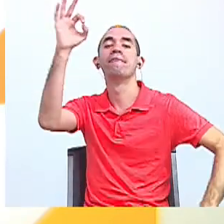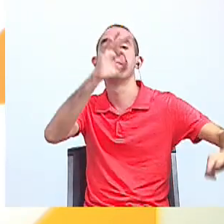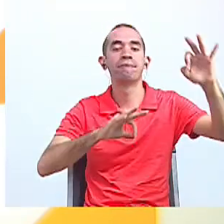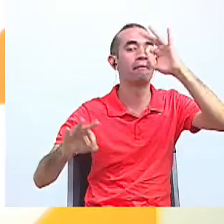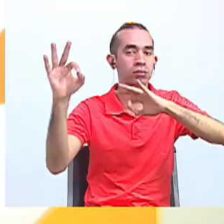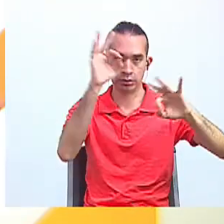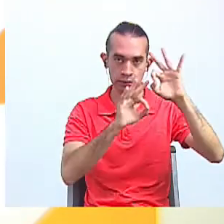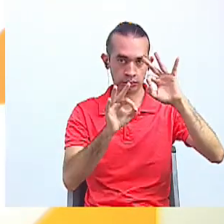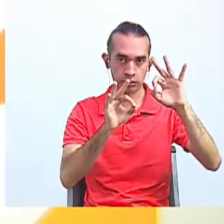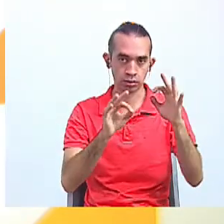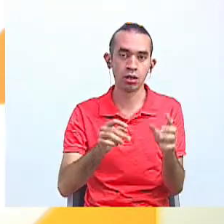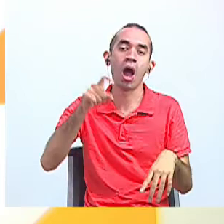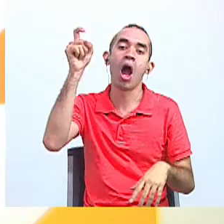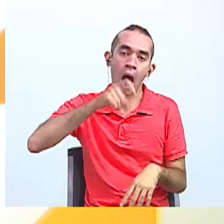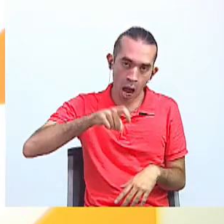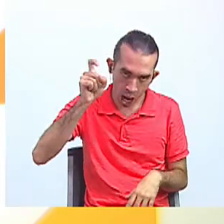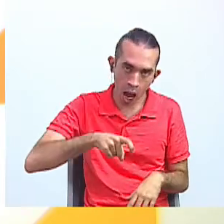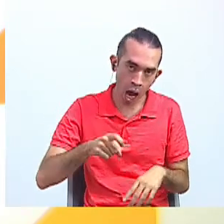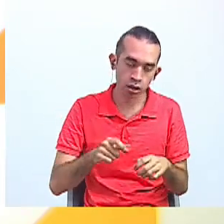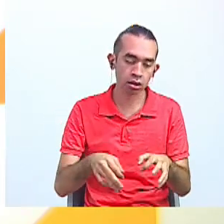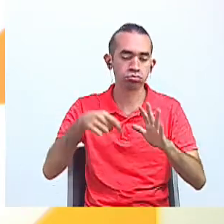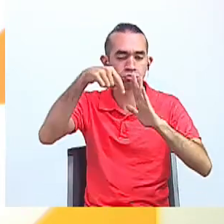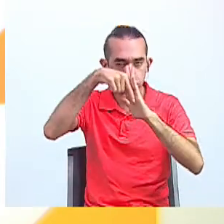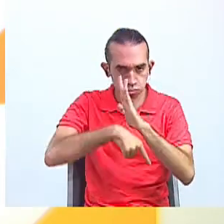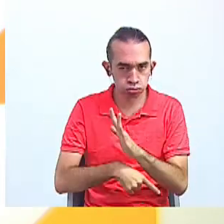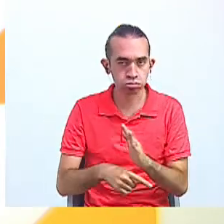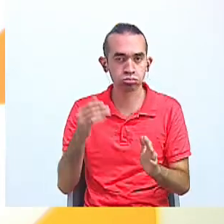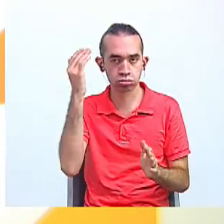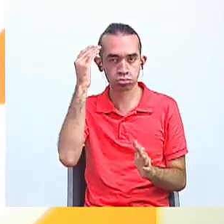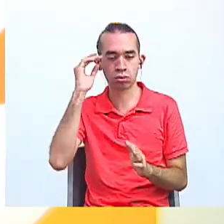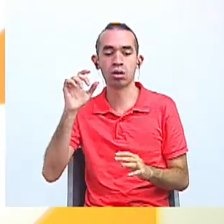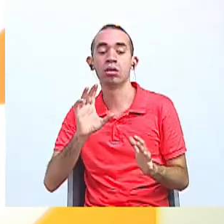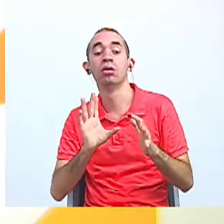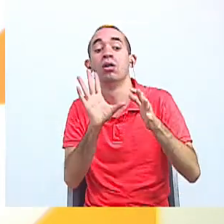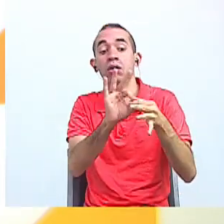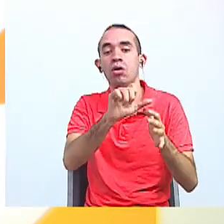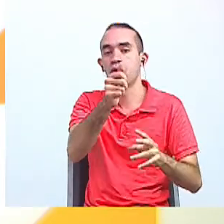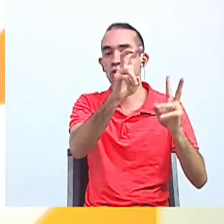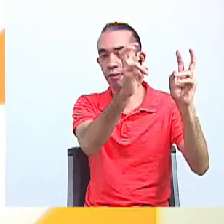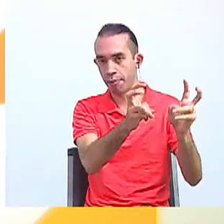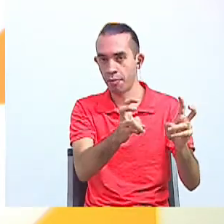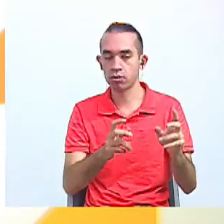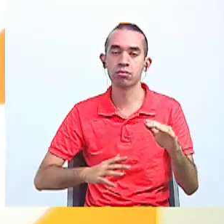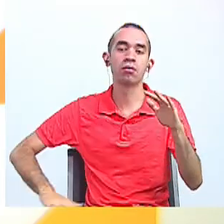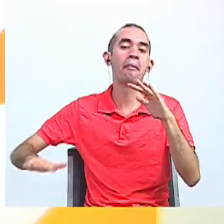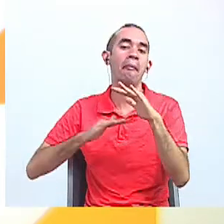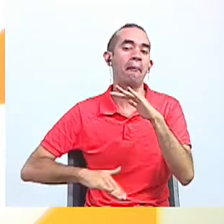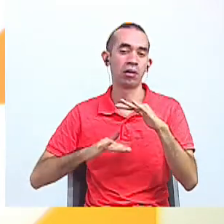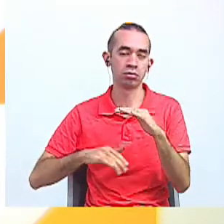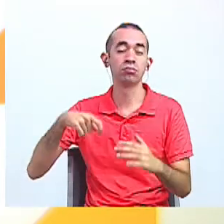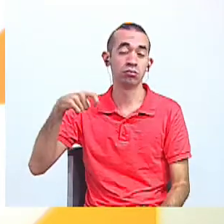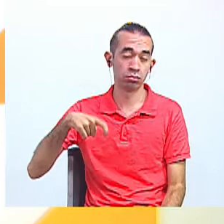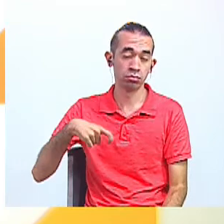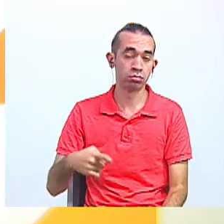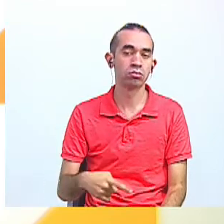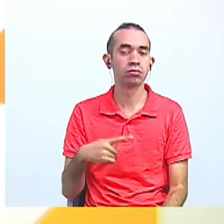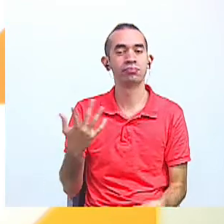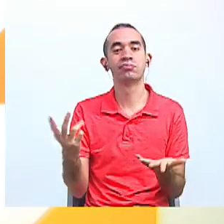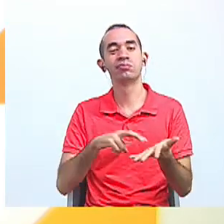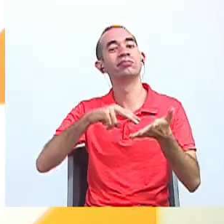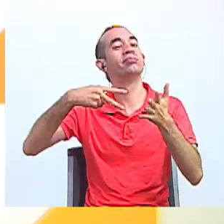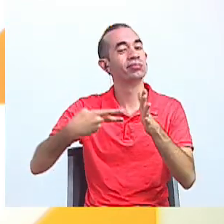necesarias para seguir ampliando los conocimientos en otros temas. Son bases necesarias. Por